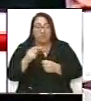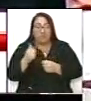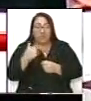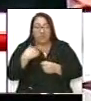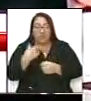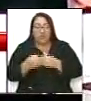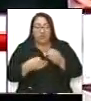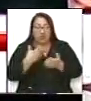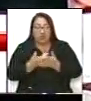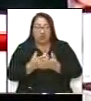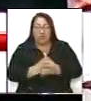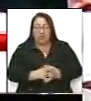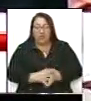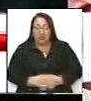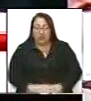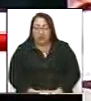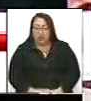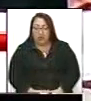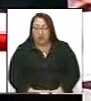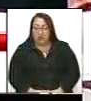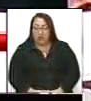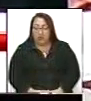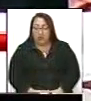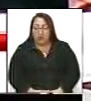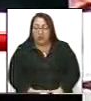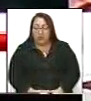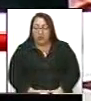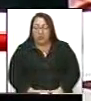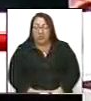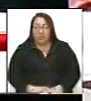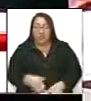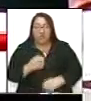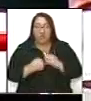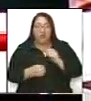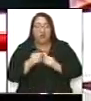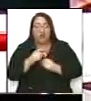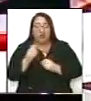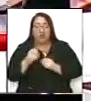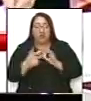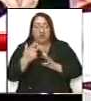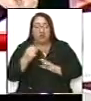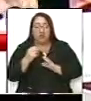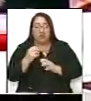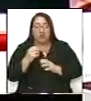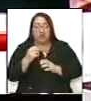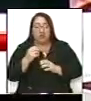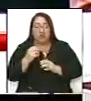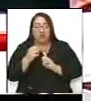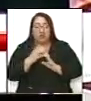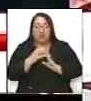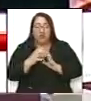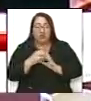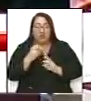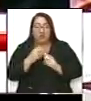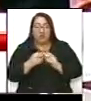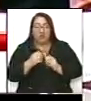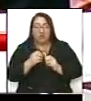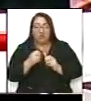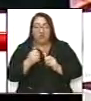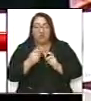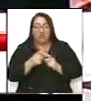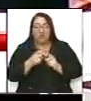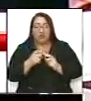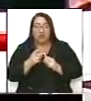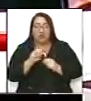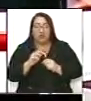debía sustentar su proyecto sobre modificar el artículo 113 de la Ley Orgánica de Elecciones. Congresista Marisa Glave para